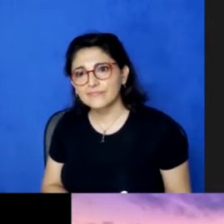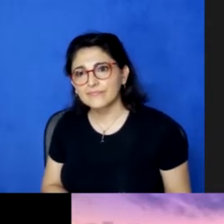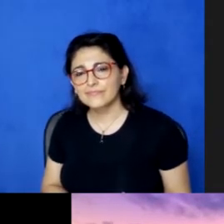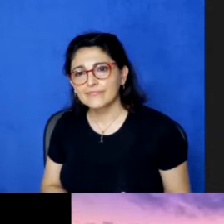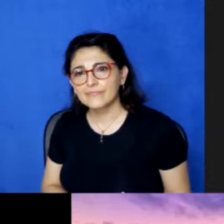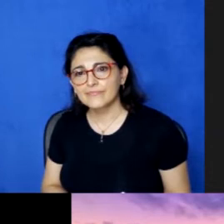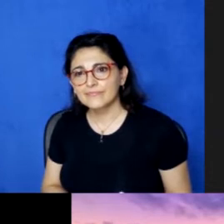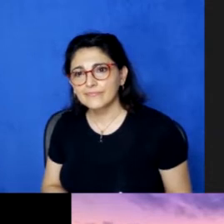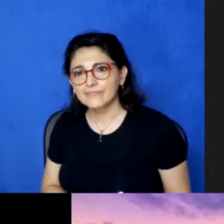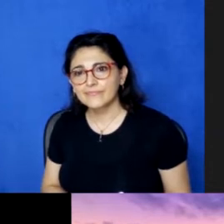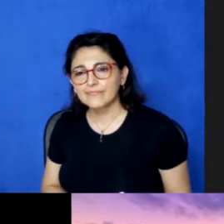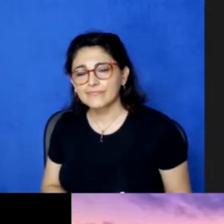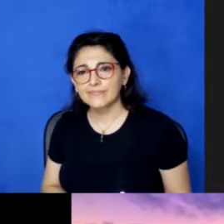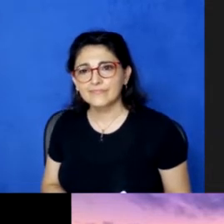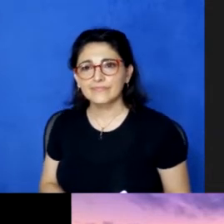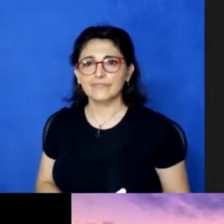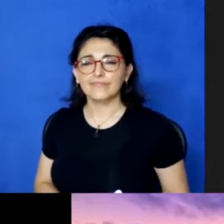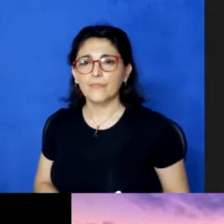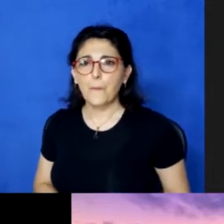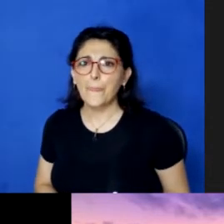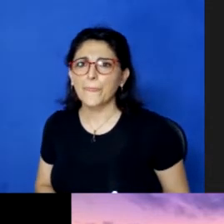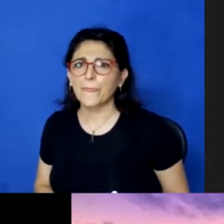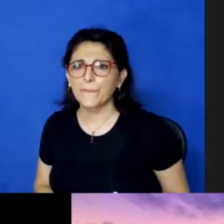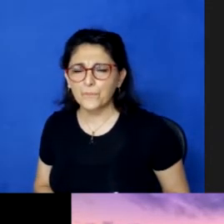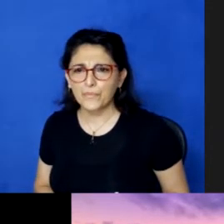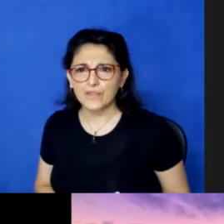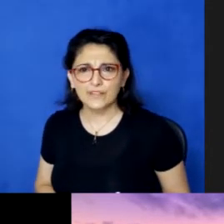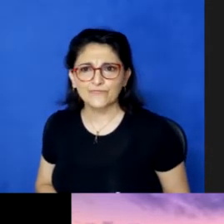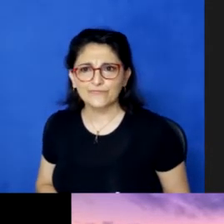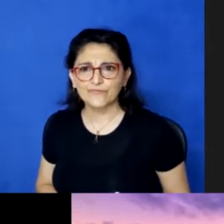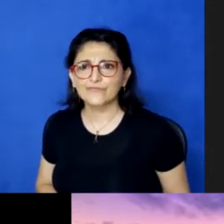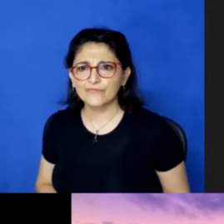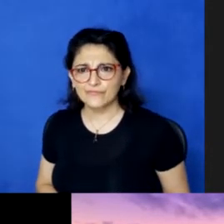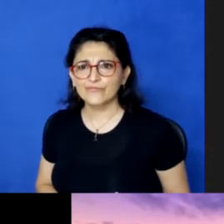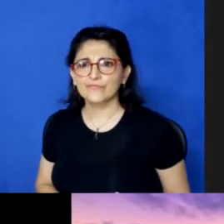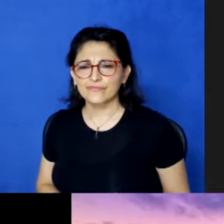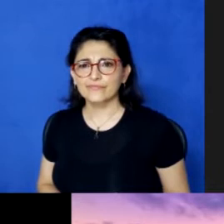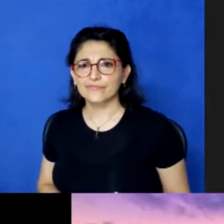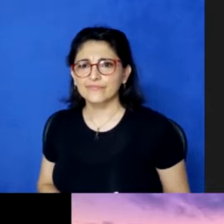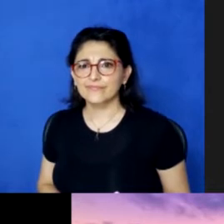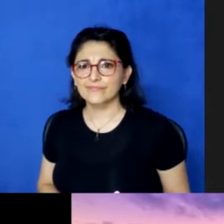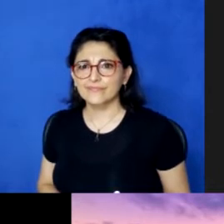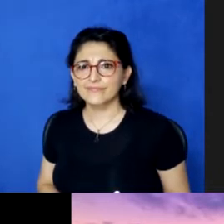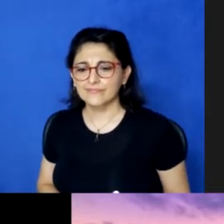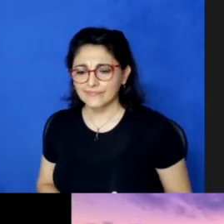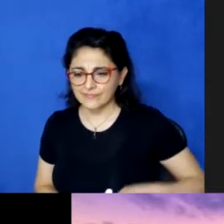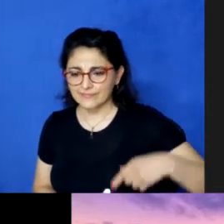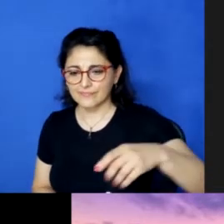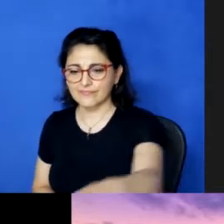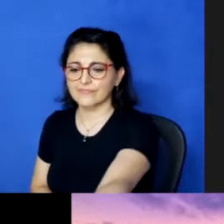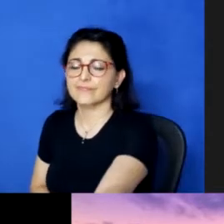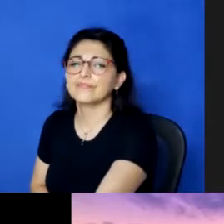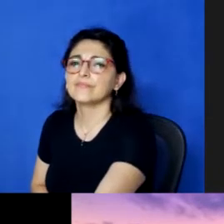Estaba aprovechando de la salida de lo mismo que están pasando ahora en Argentina. La gente estaba yo hice agosto,